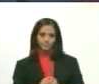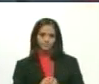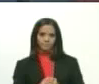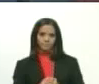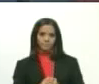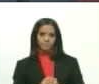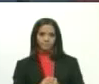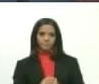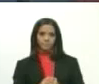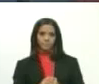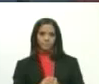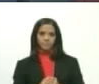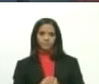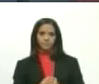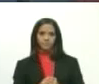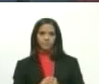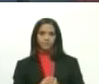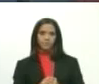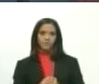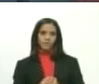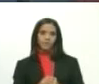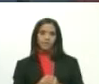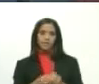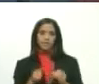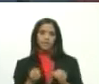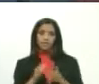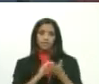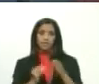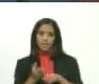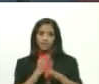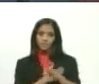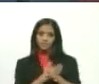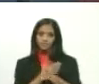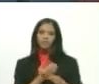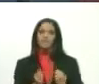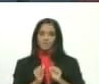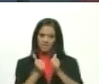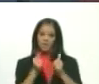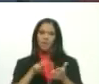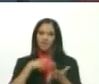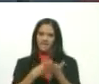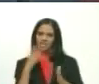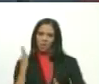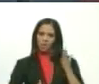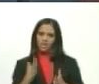Y sin más preámbulos, comencemos este cayendo y corriendo.